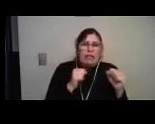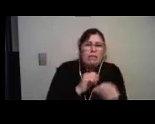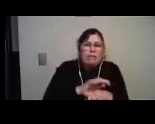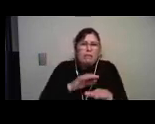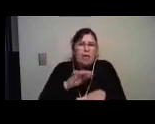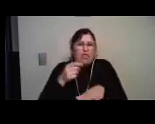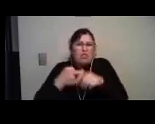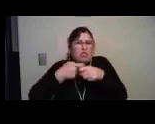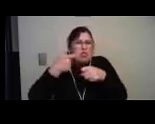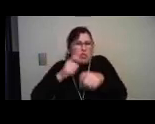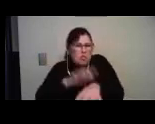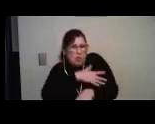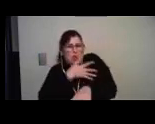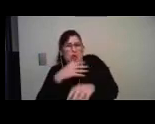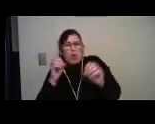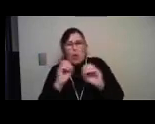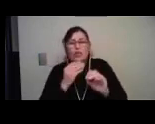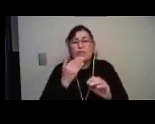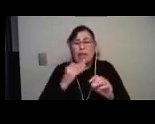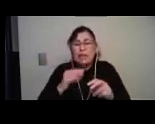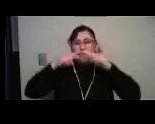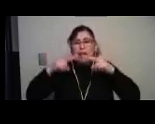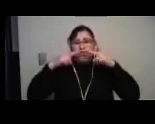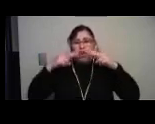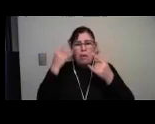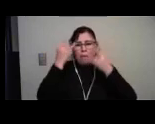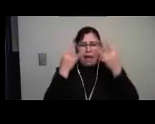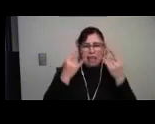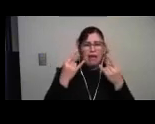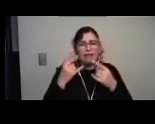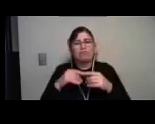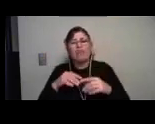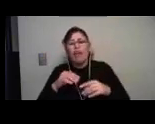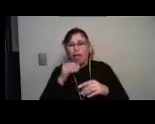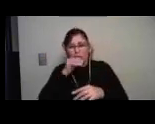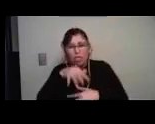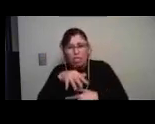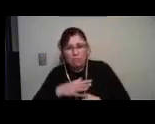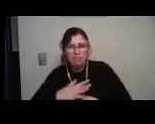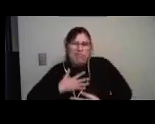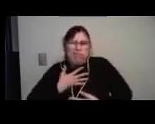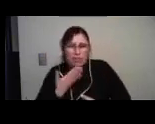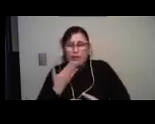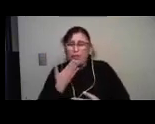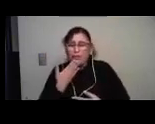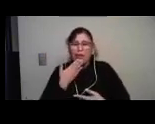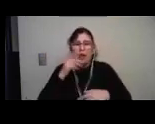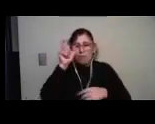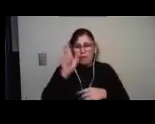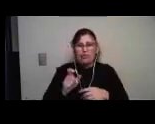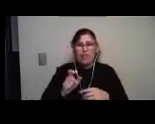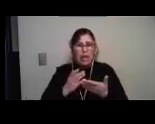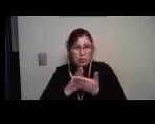excesiva, problemas respiratorios, ¿cierto? Cardiorrespiratorio además, porque se comienza a alterar la presión arterial